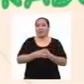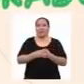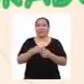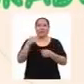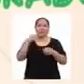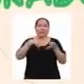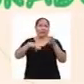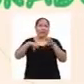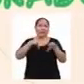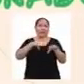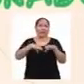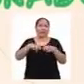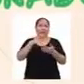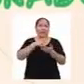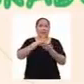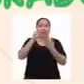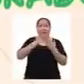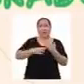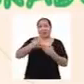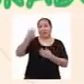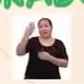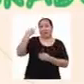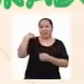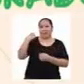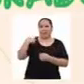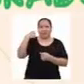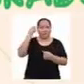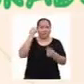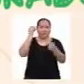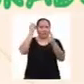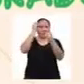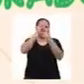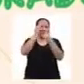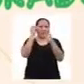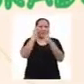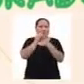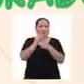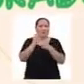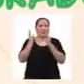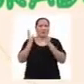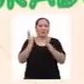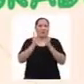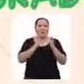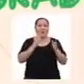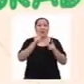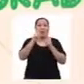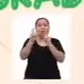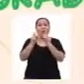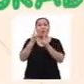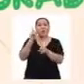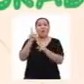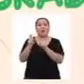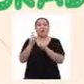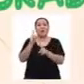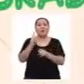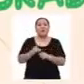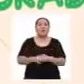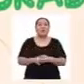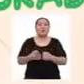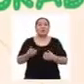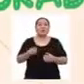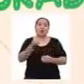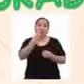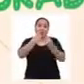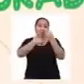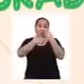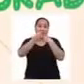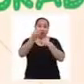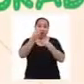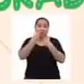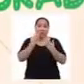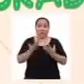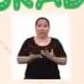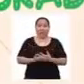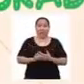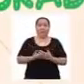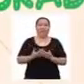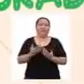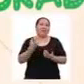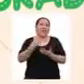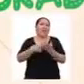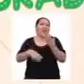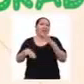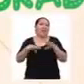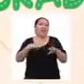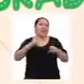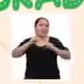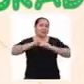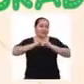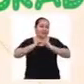el programa pasado. Nos propusimos como reto elaborar un cuestionario sobre nuestra alimentación, las actividades